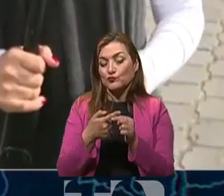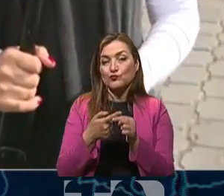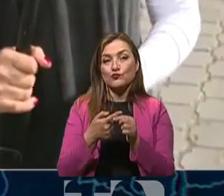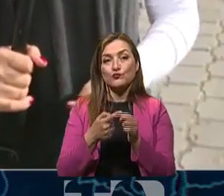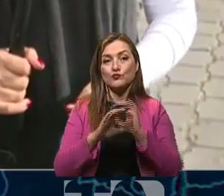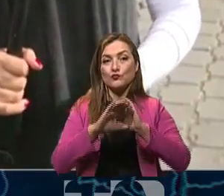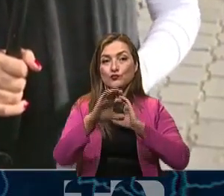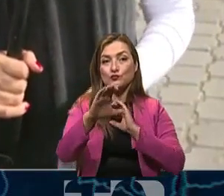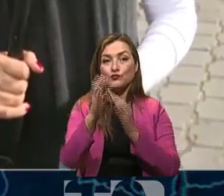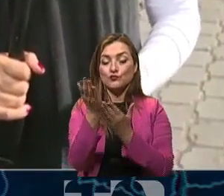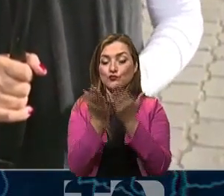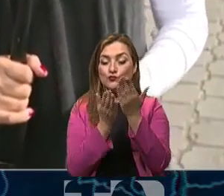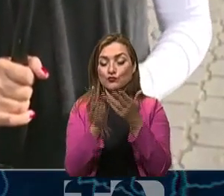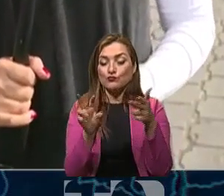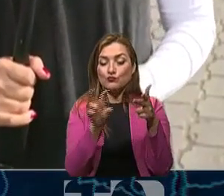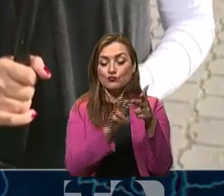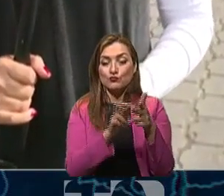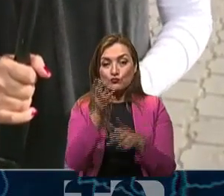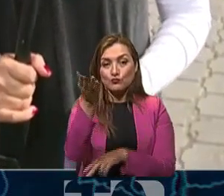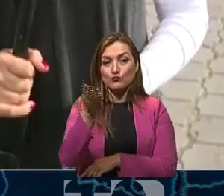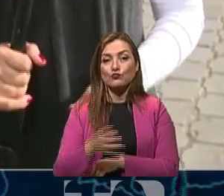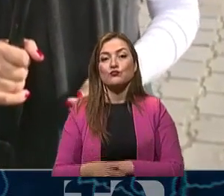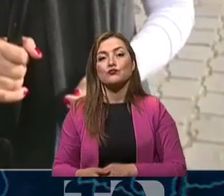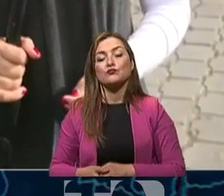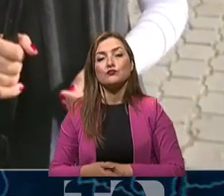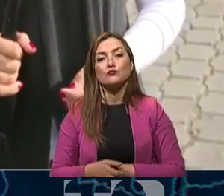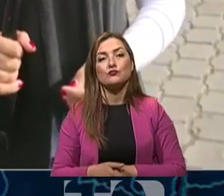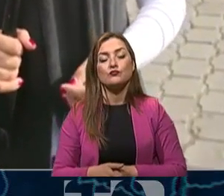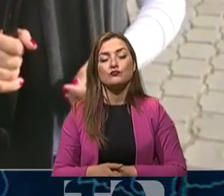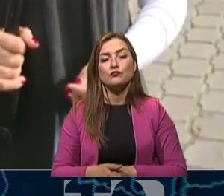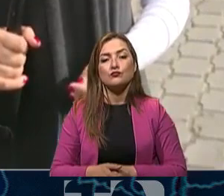transporte que ofrecen su servicio. Estefi, adelante, cuéntanos más.